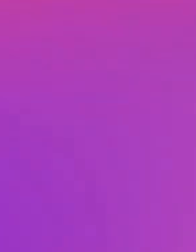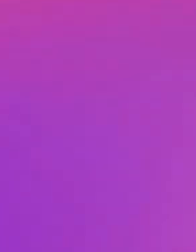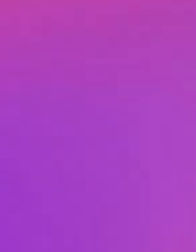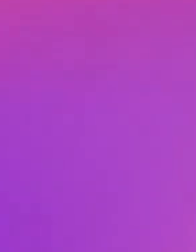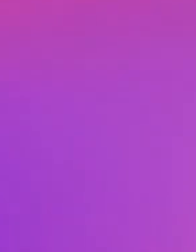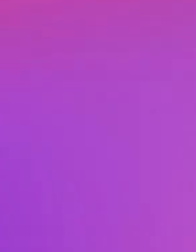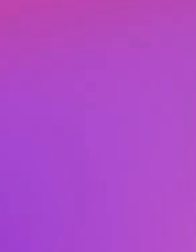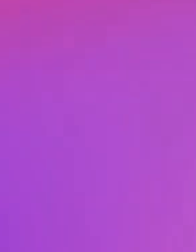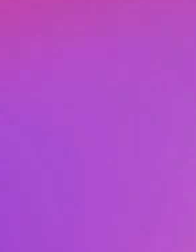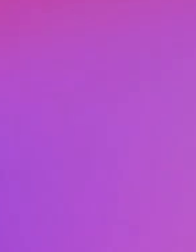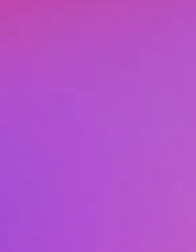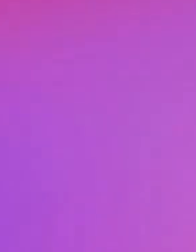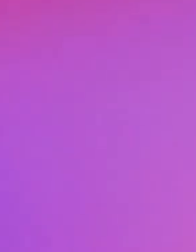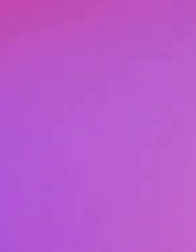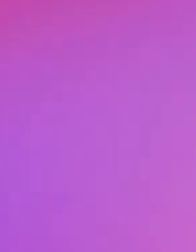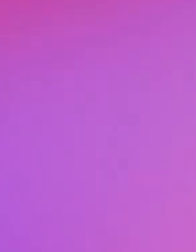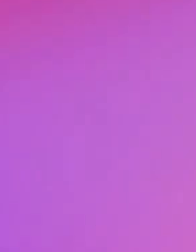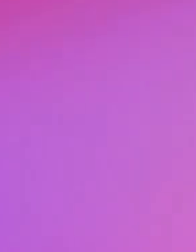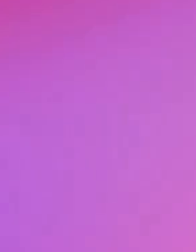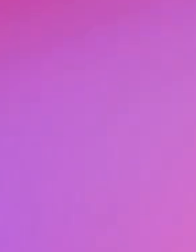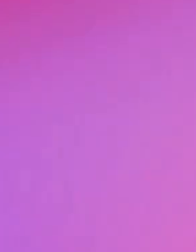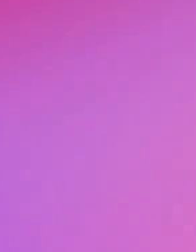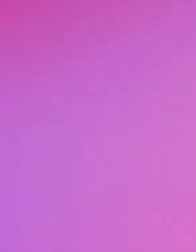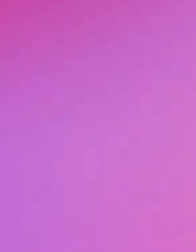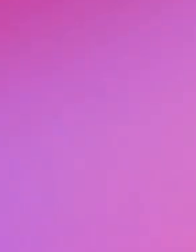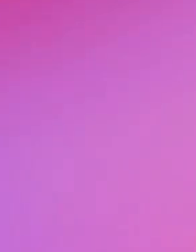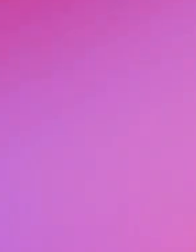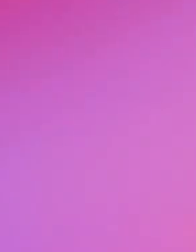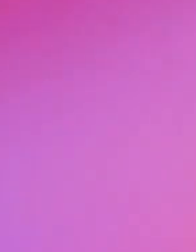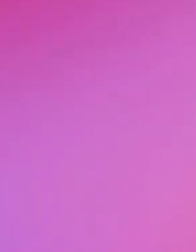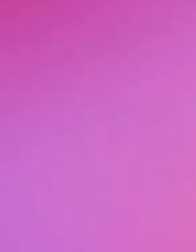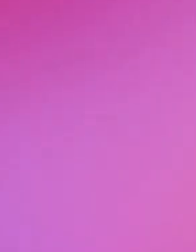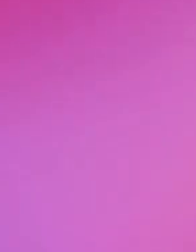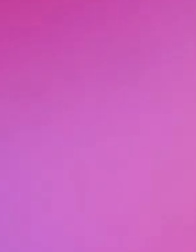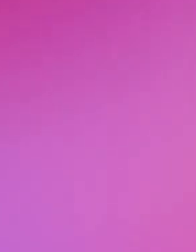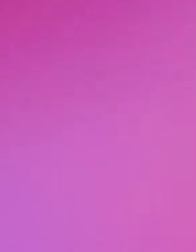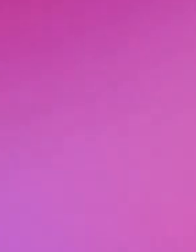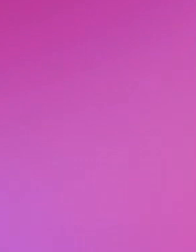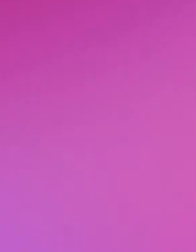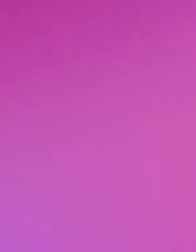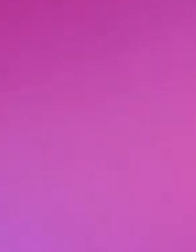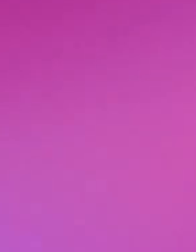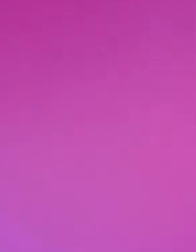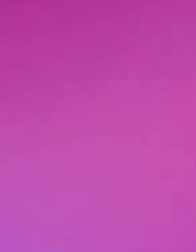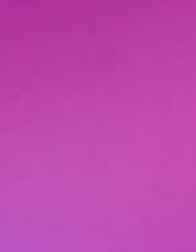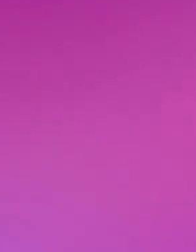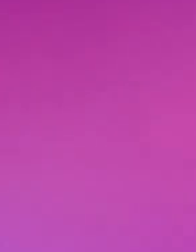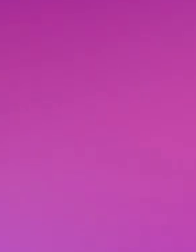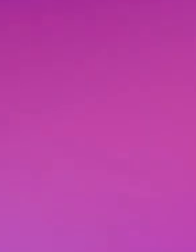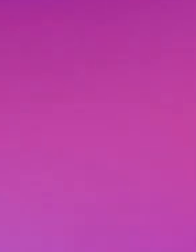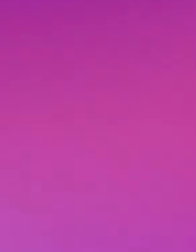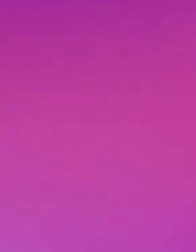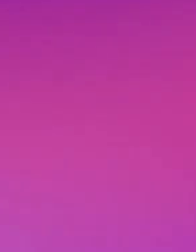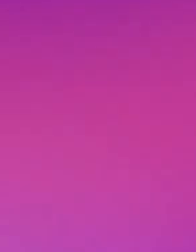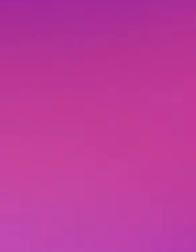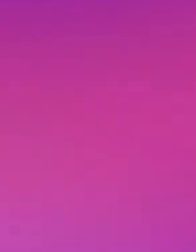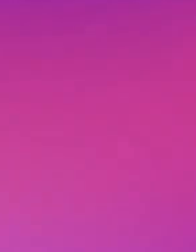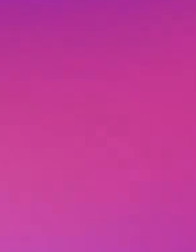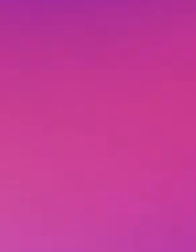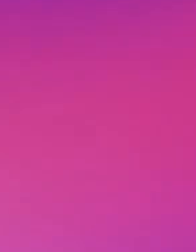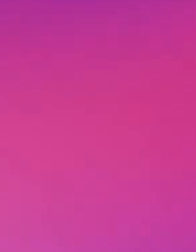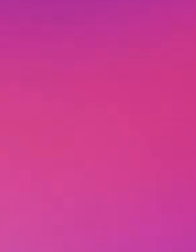5536-017123. Si requieres consultar los libros de texto en versión digital, recuerda que los puedes encontrar en la